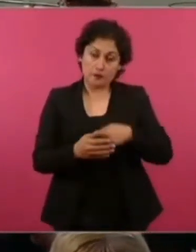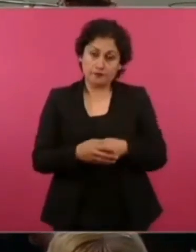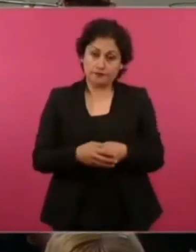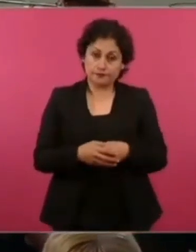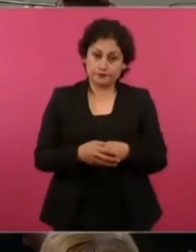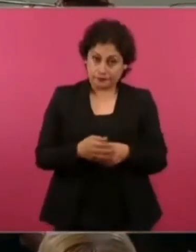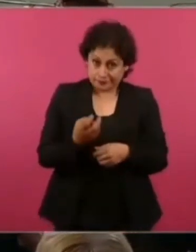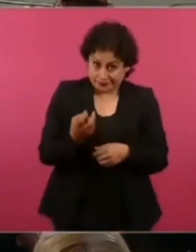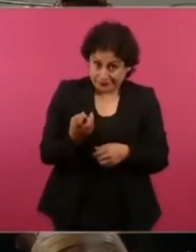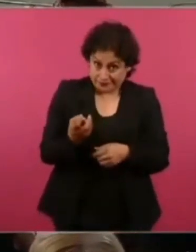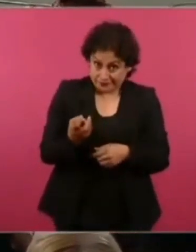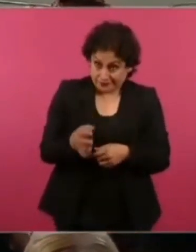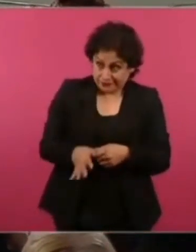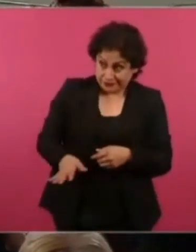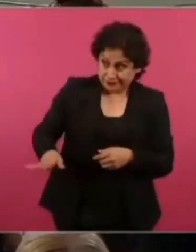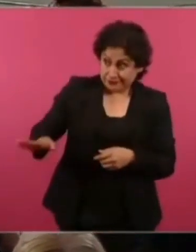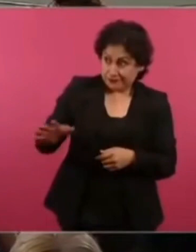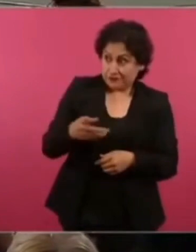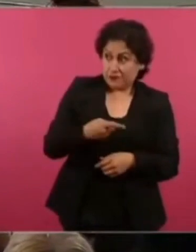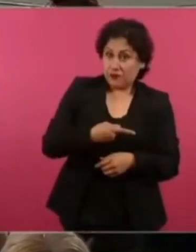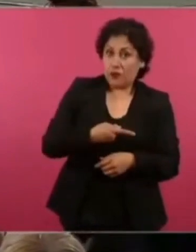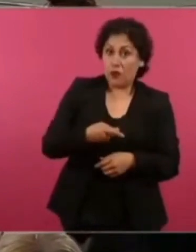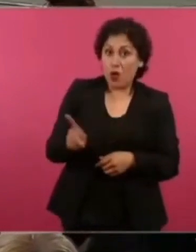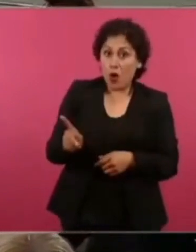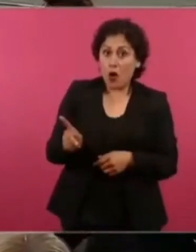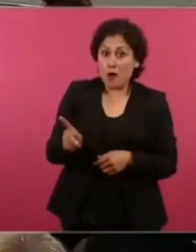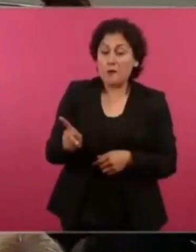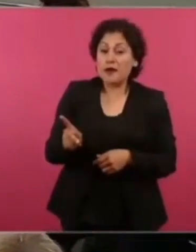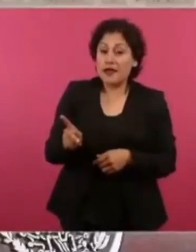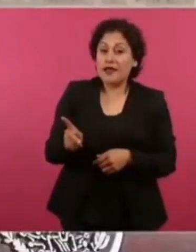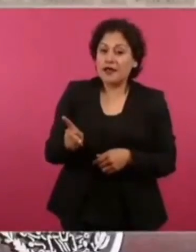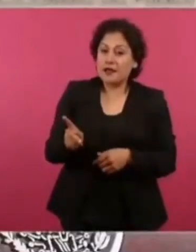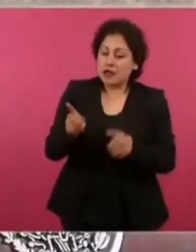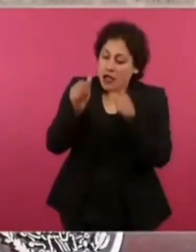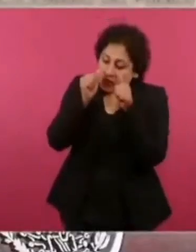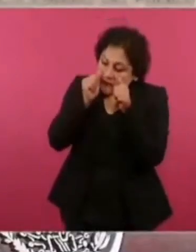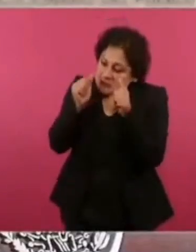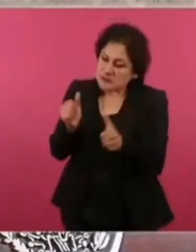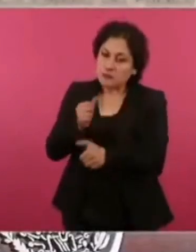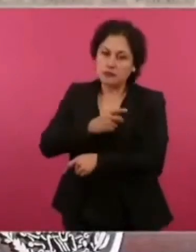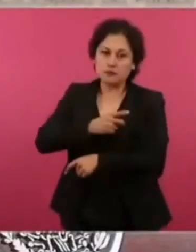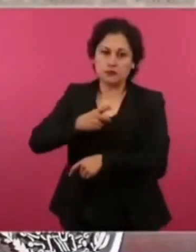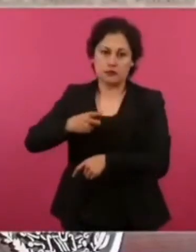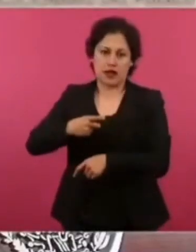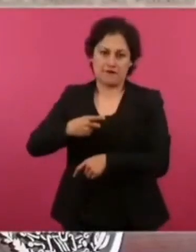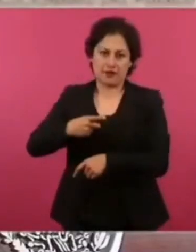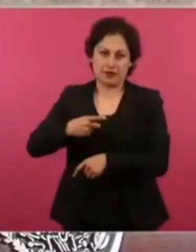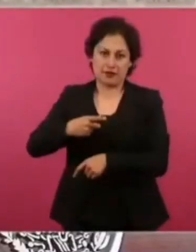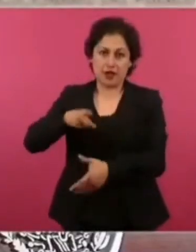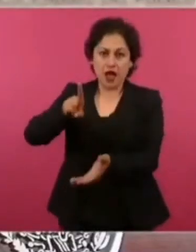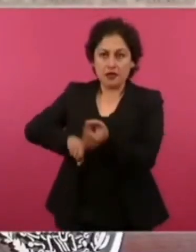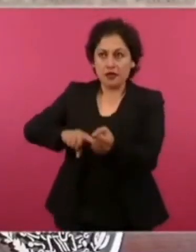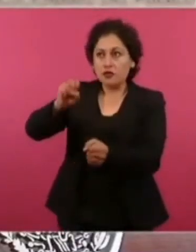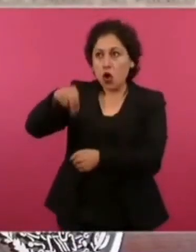Eso debe ser atendido. Es de las reformas que requiere la ONU,